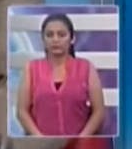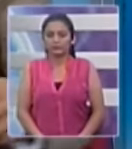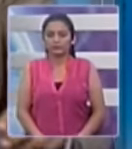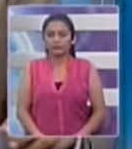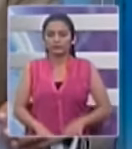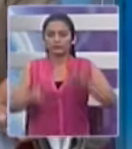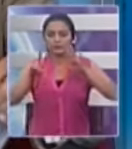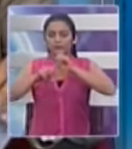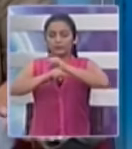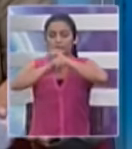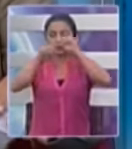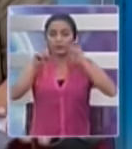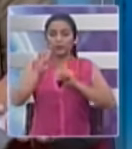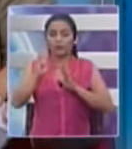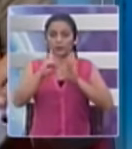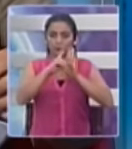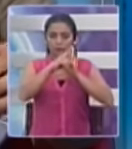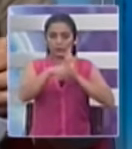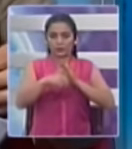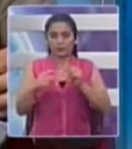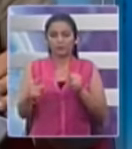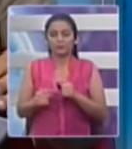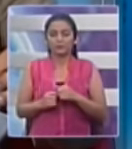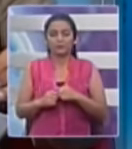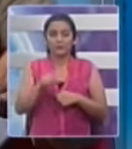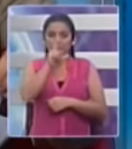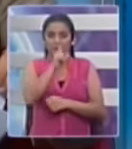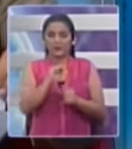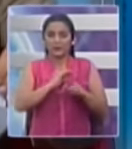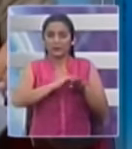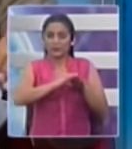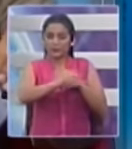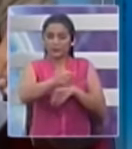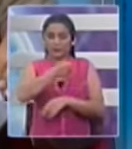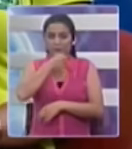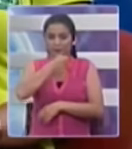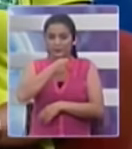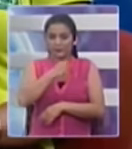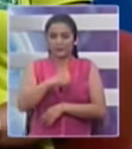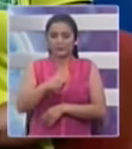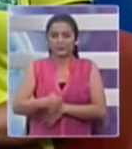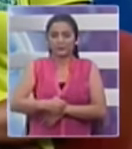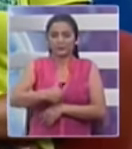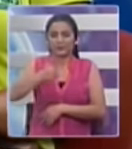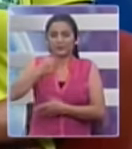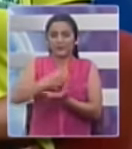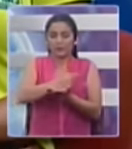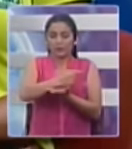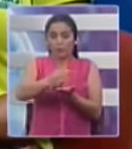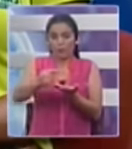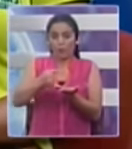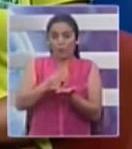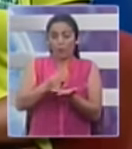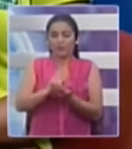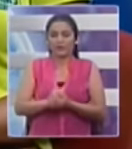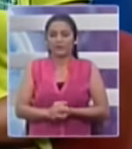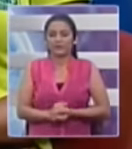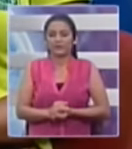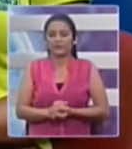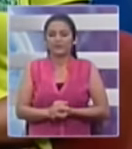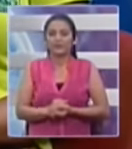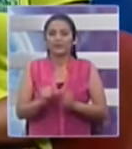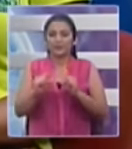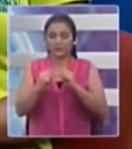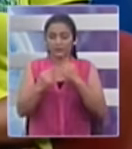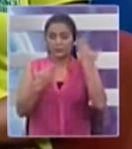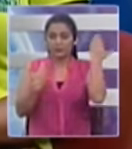Siete de la mañana, cuatro minutos. Nuestra primera invitada es la doctora Marcela Guiñaga, candidata asambleísta en Guayas por el Distrito 4 de Alianza